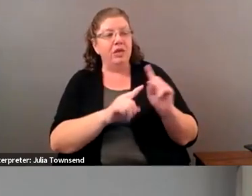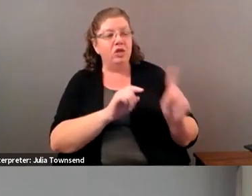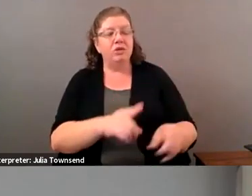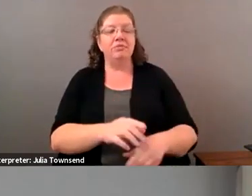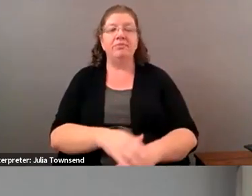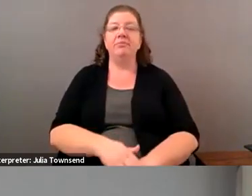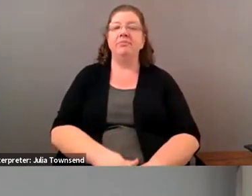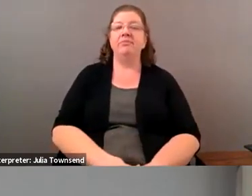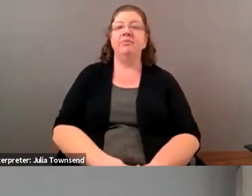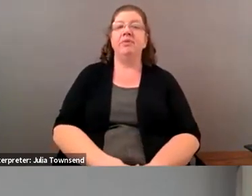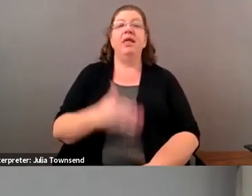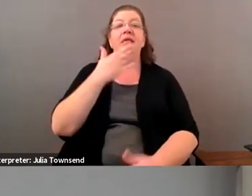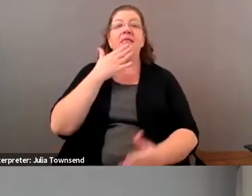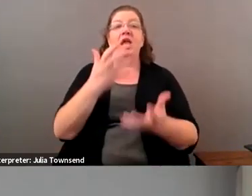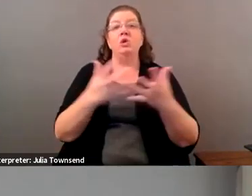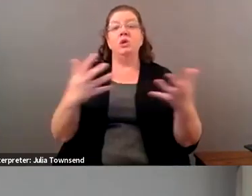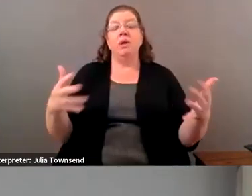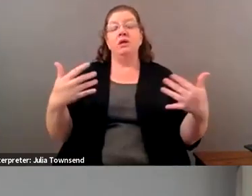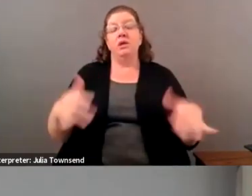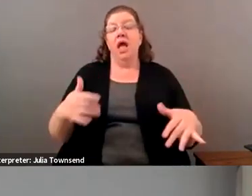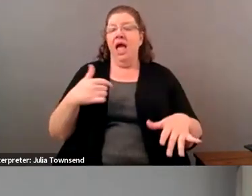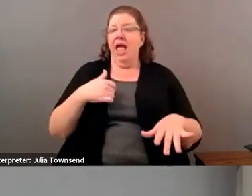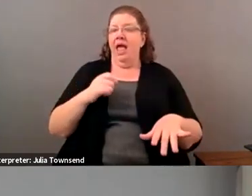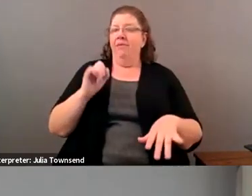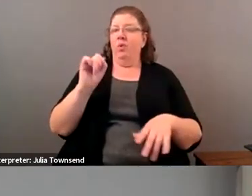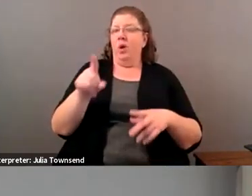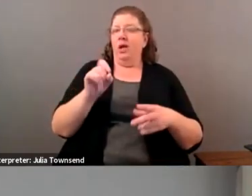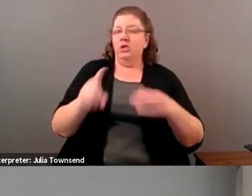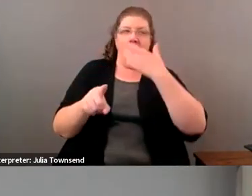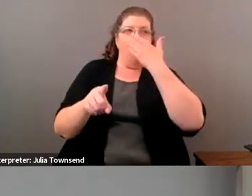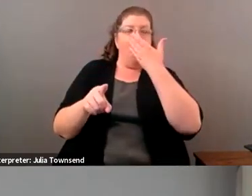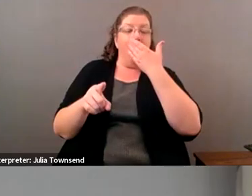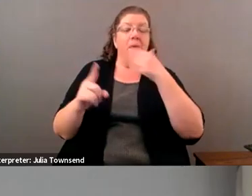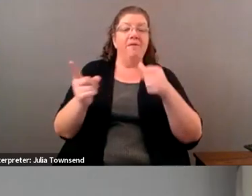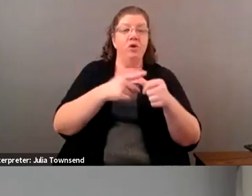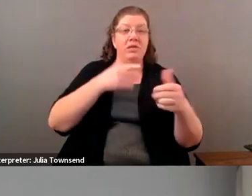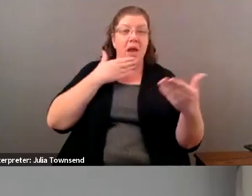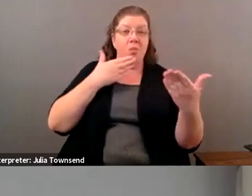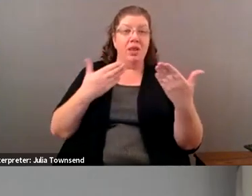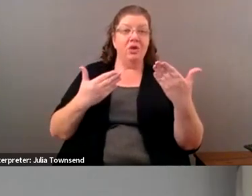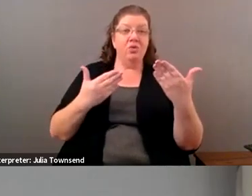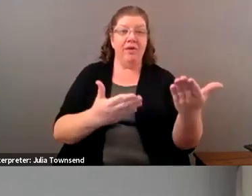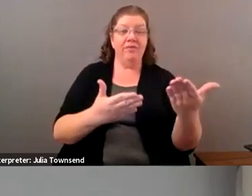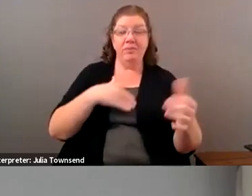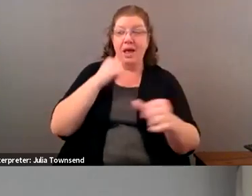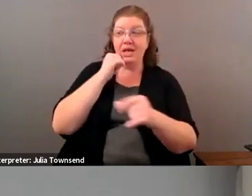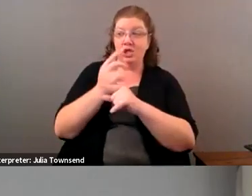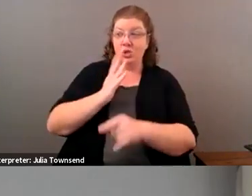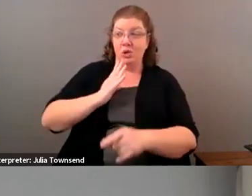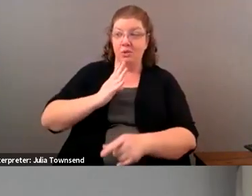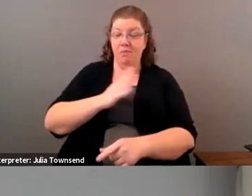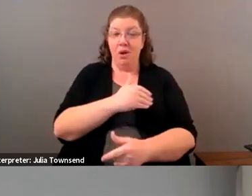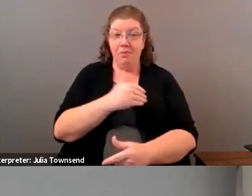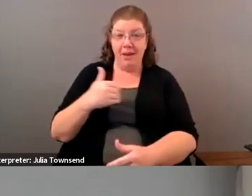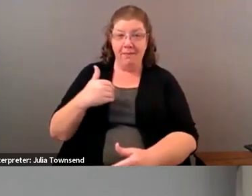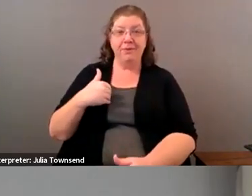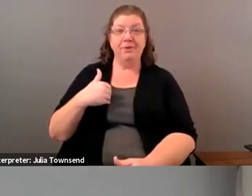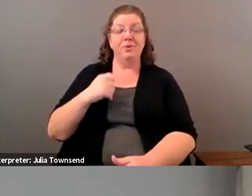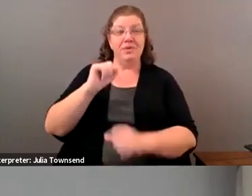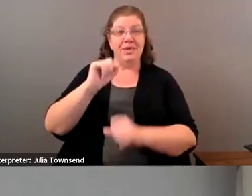estén esos árboles esos robles ok no tengo más preguntas muchísimas gracias yo tengo unas cuantas preguntas